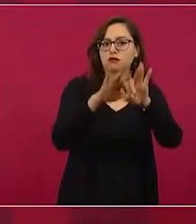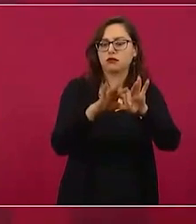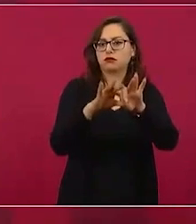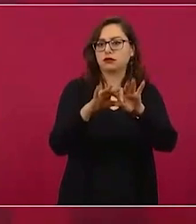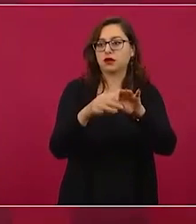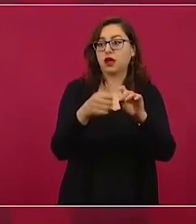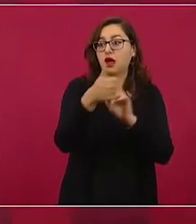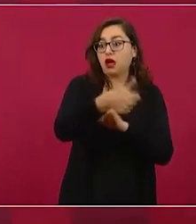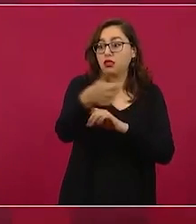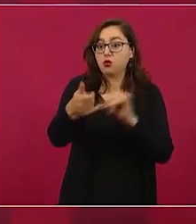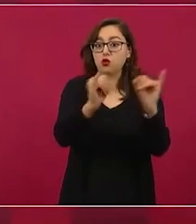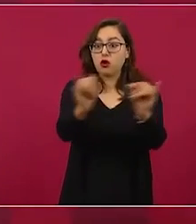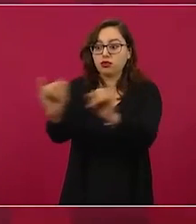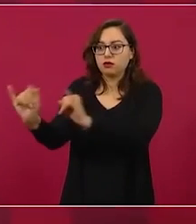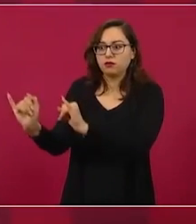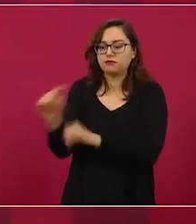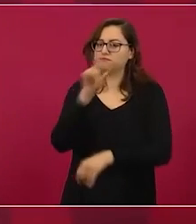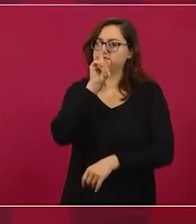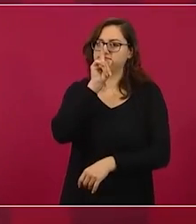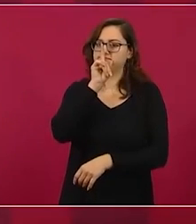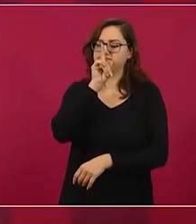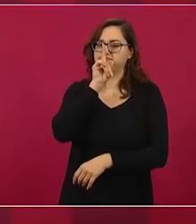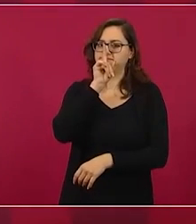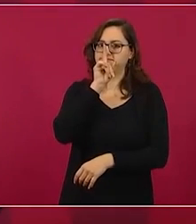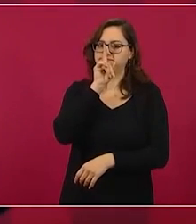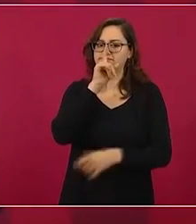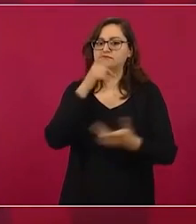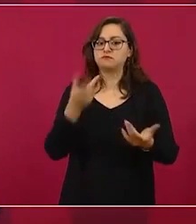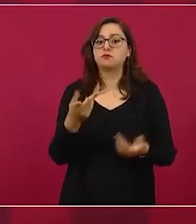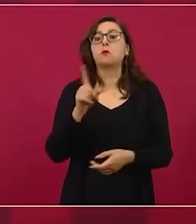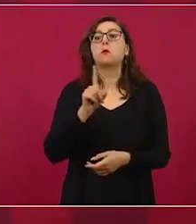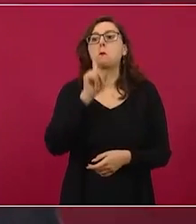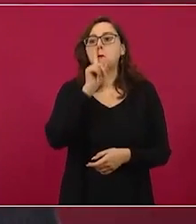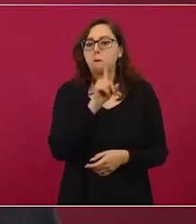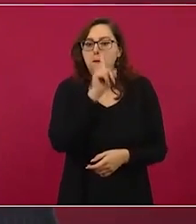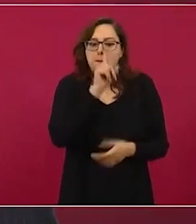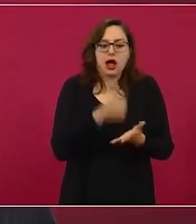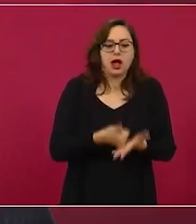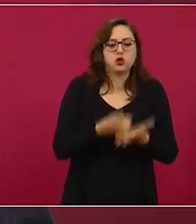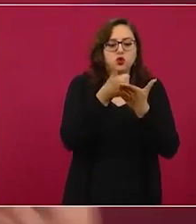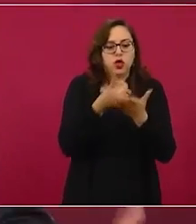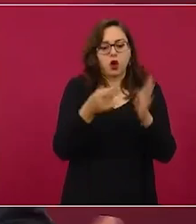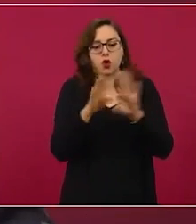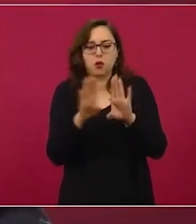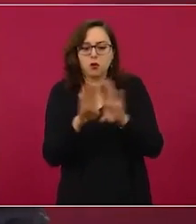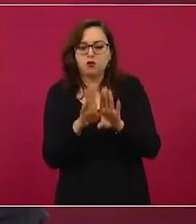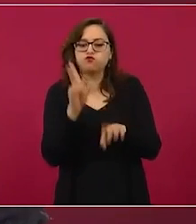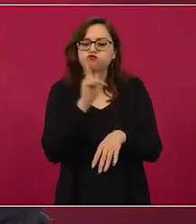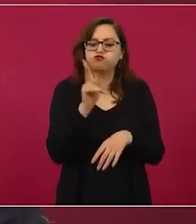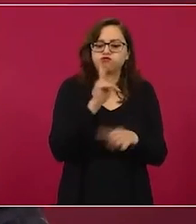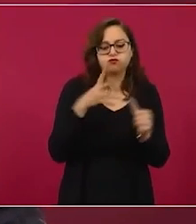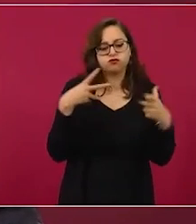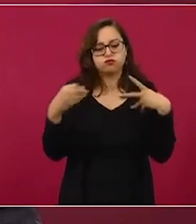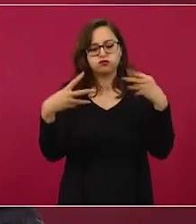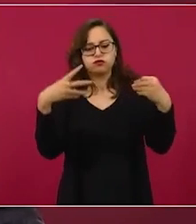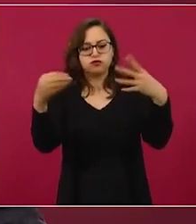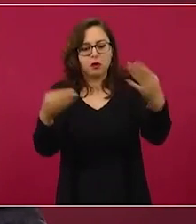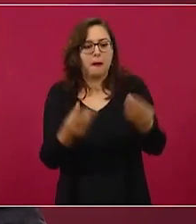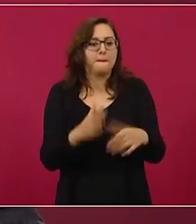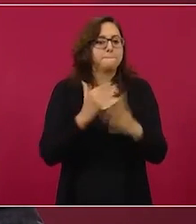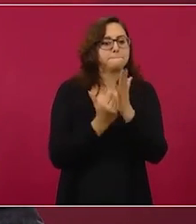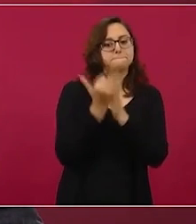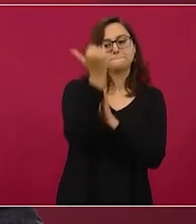El uso de las pruebas nos ayuda a orientar la vigilancia epidemiológica, a saber por dónde va y a qué velocidad se está propagando